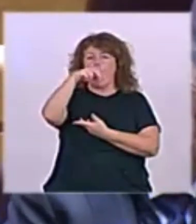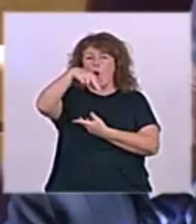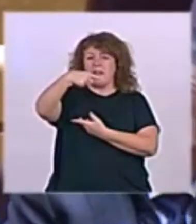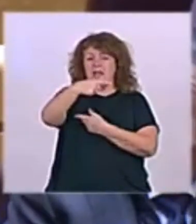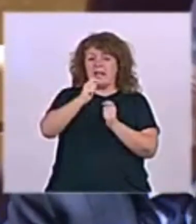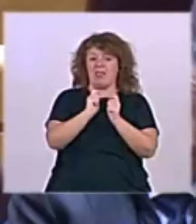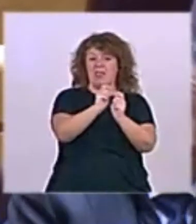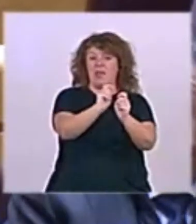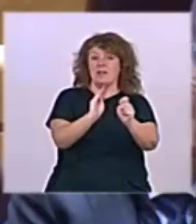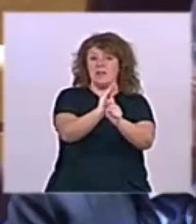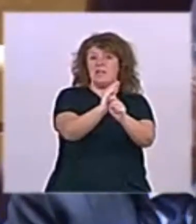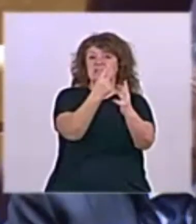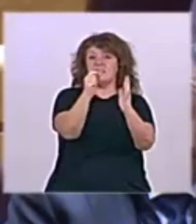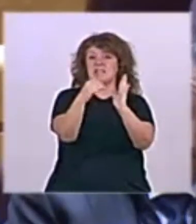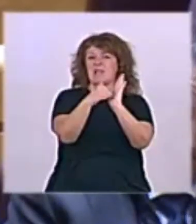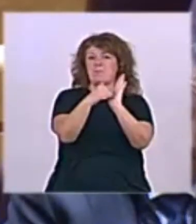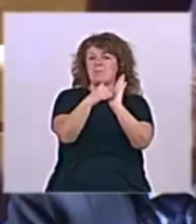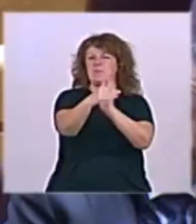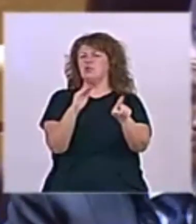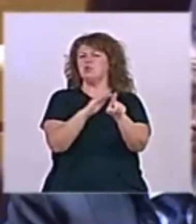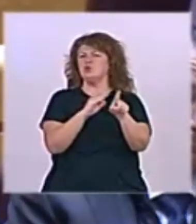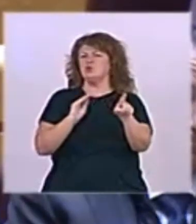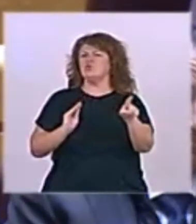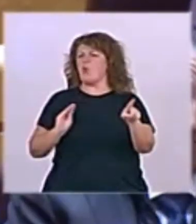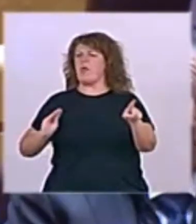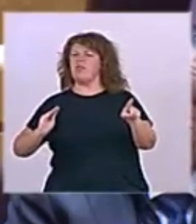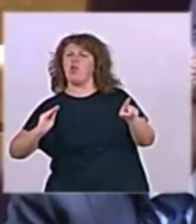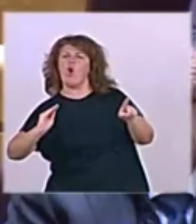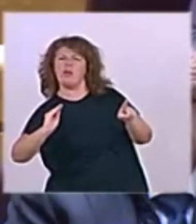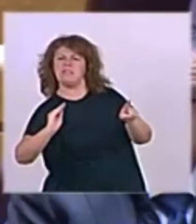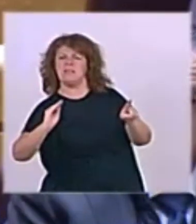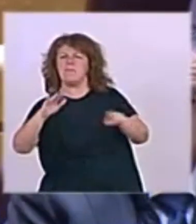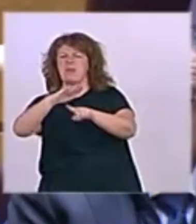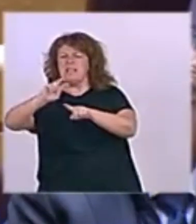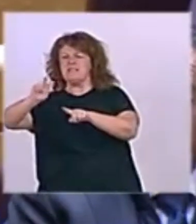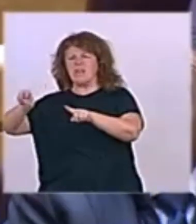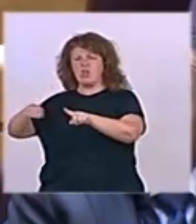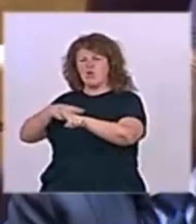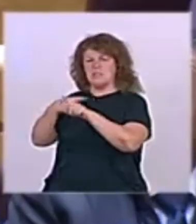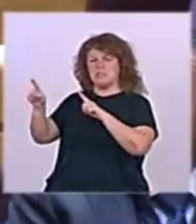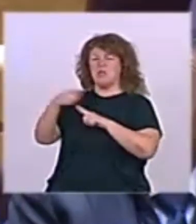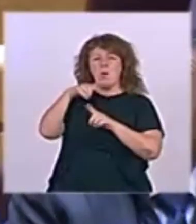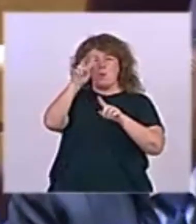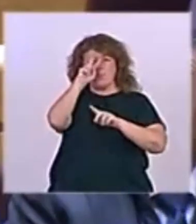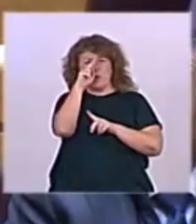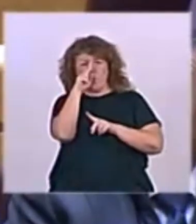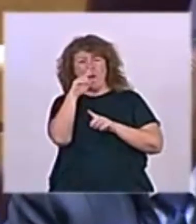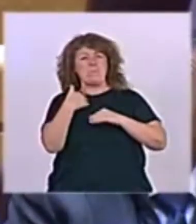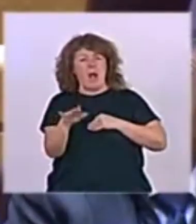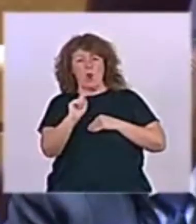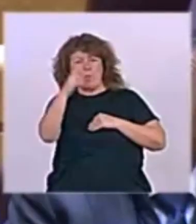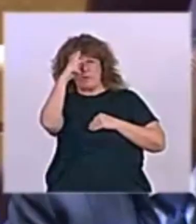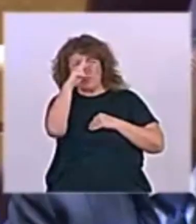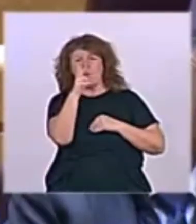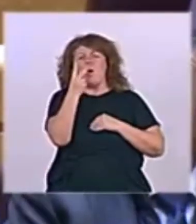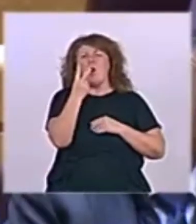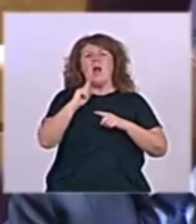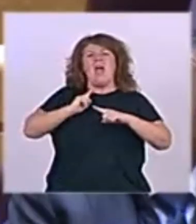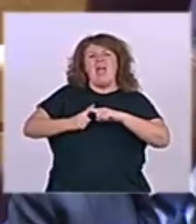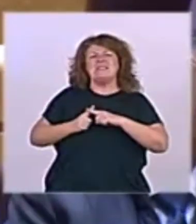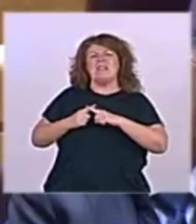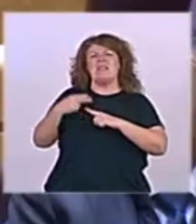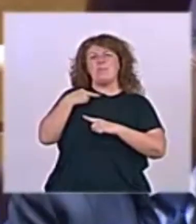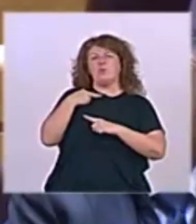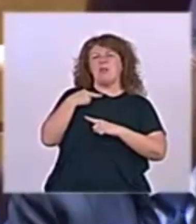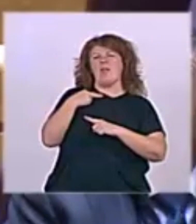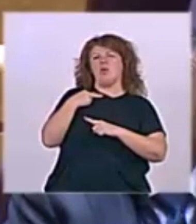40 subvenciones De siete ministerios Diferentes Los presidentes Son dos exdiputados Socialistas ¿Y sabe usted Quien es socia? La vicepresidenta De tercera